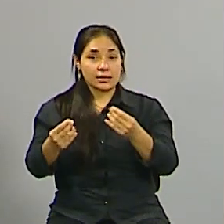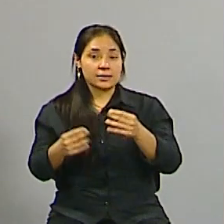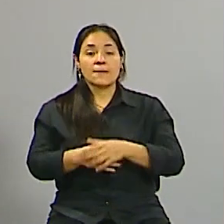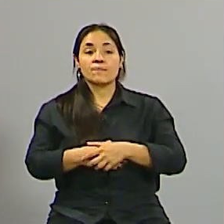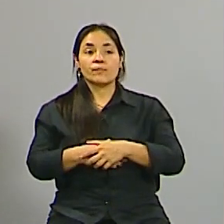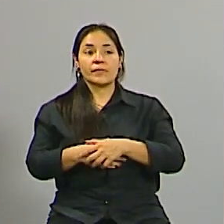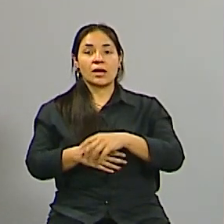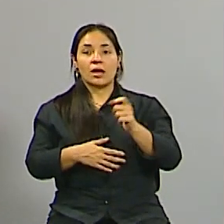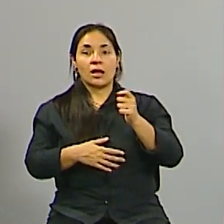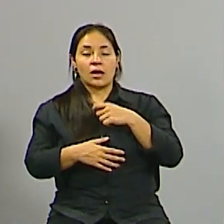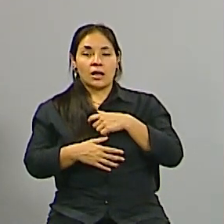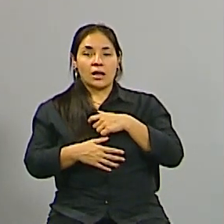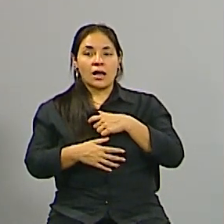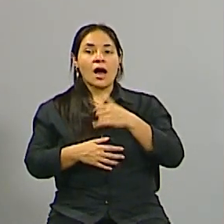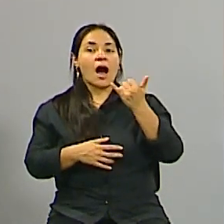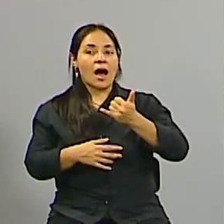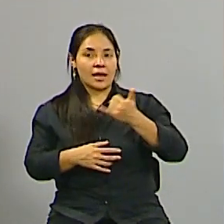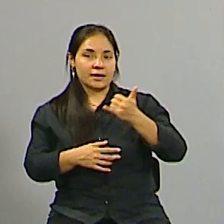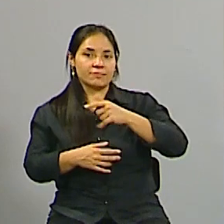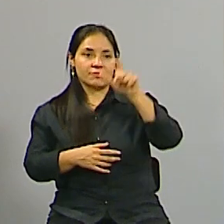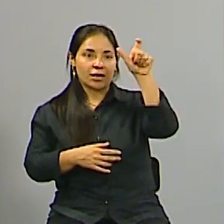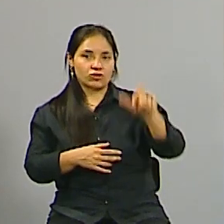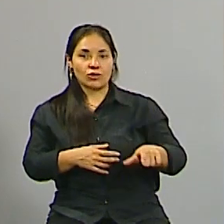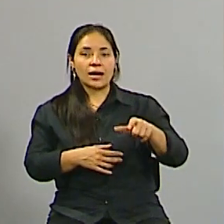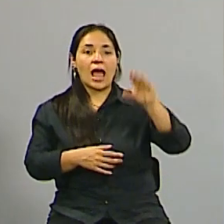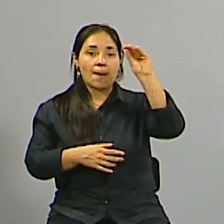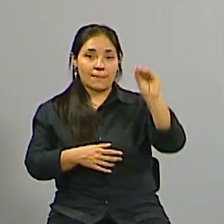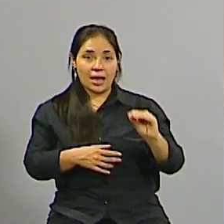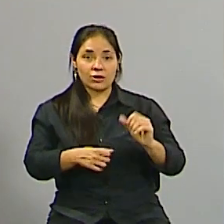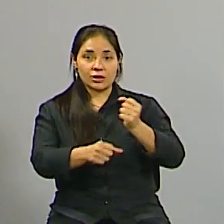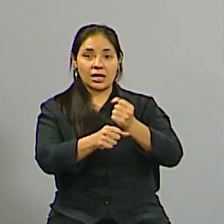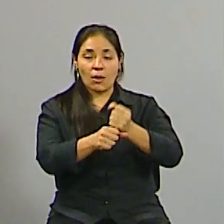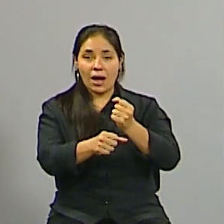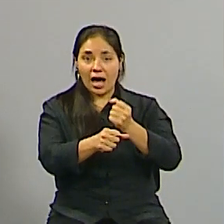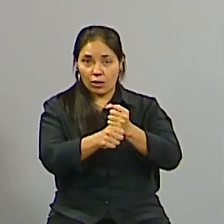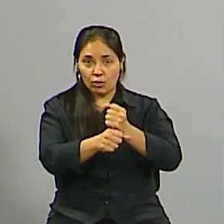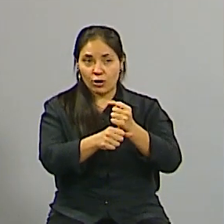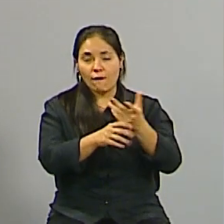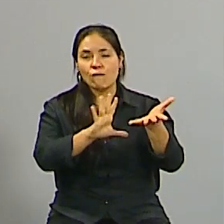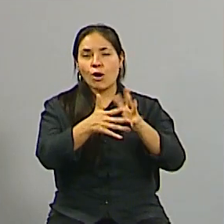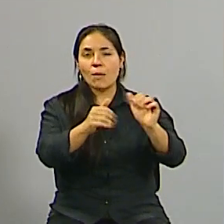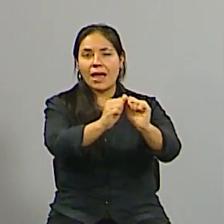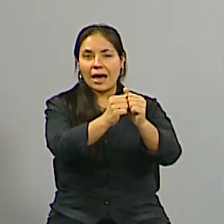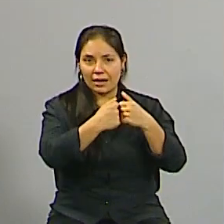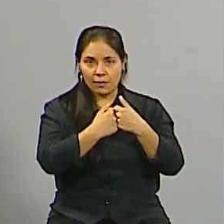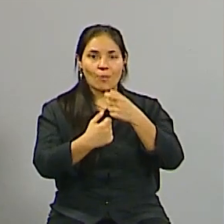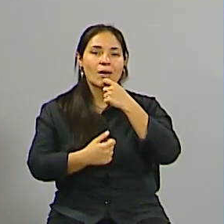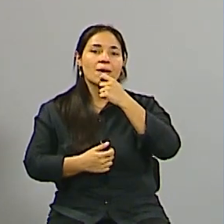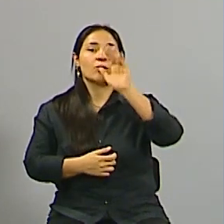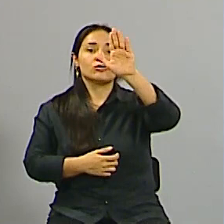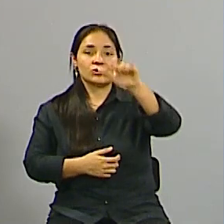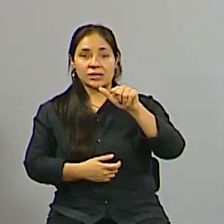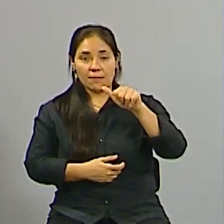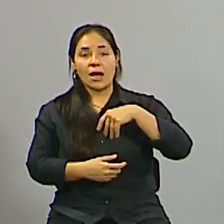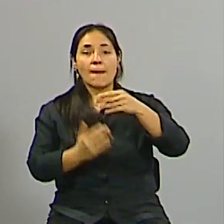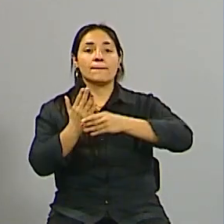relaciones salariales, es decir, empleados y empleadas encubiertos, ¿sí? Es decir, por ejemplo, a vos te contrata